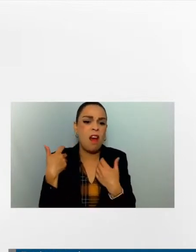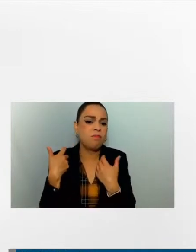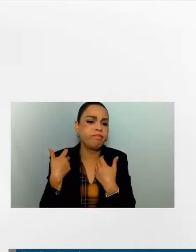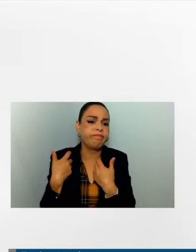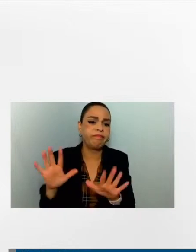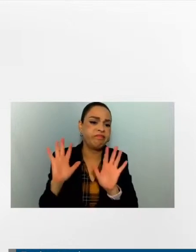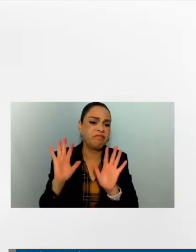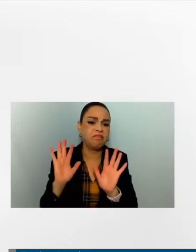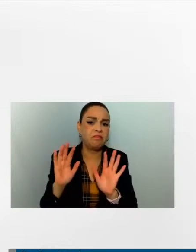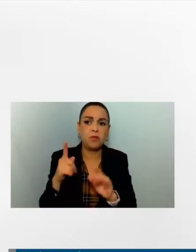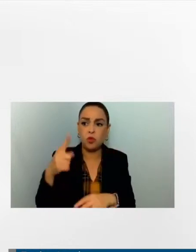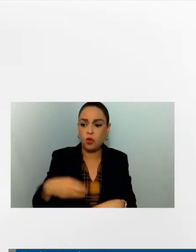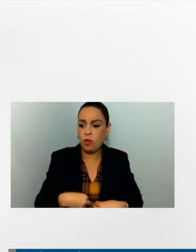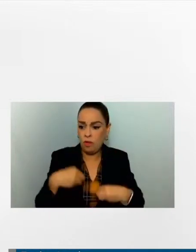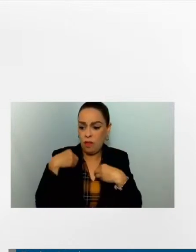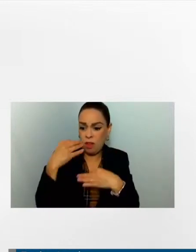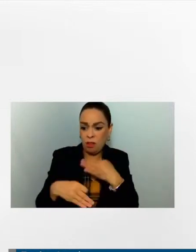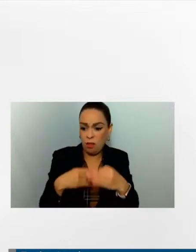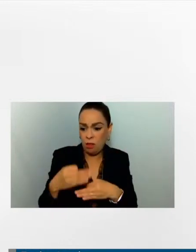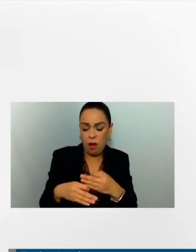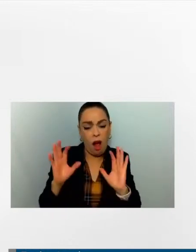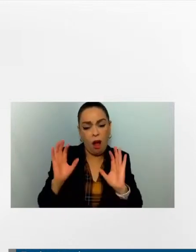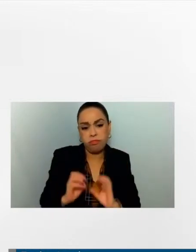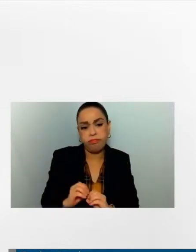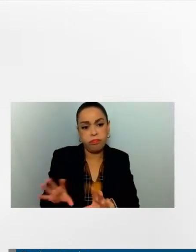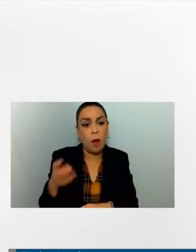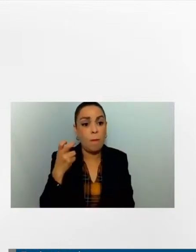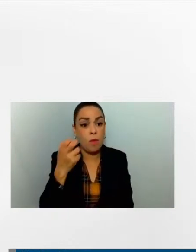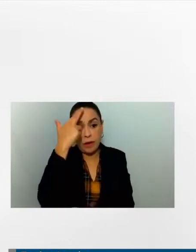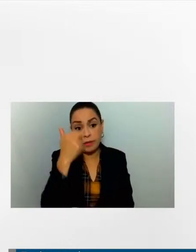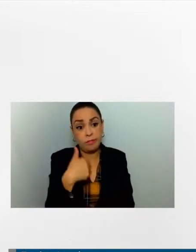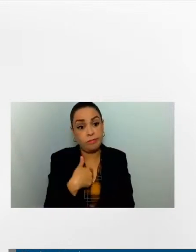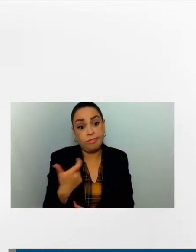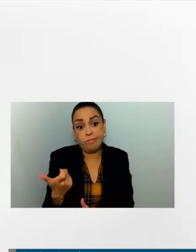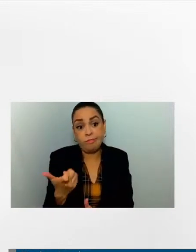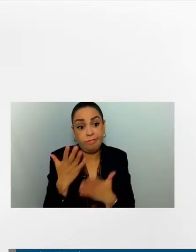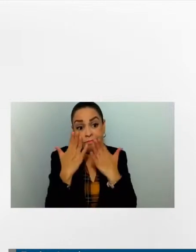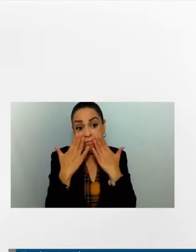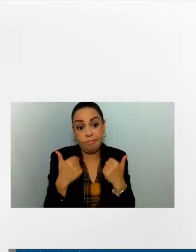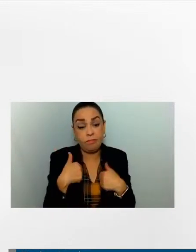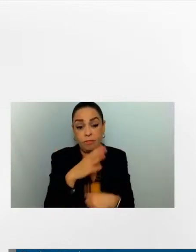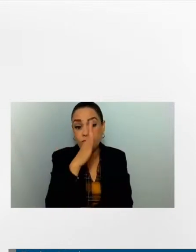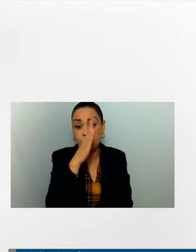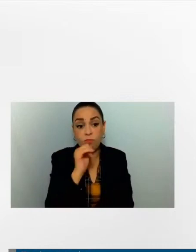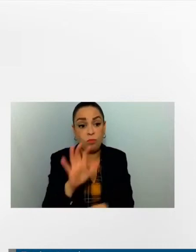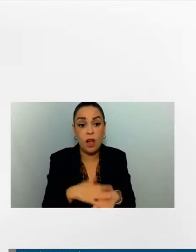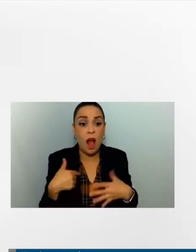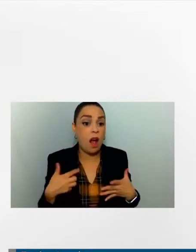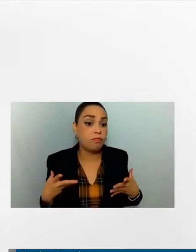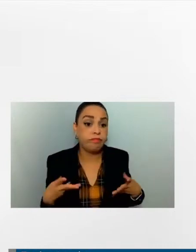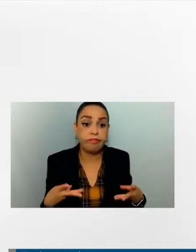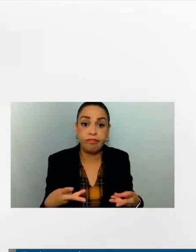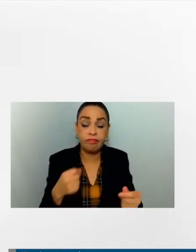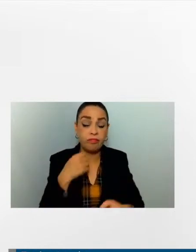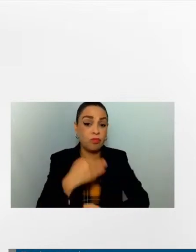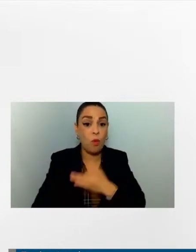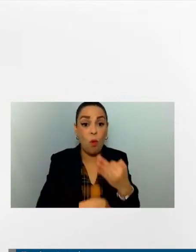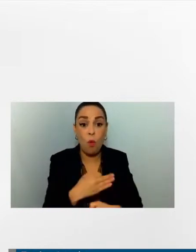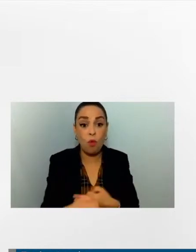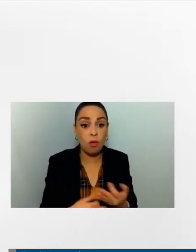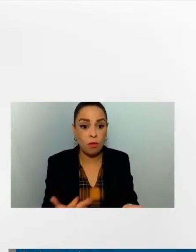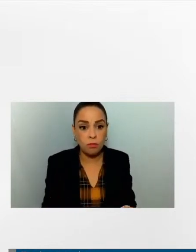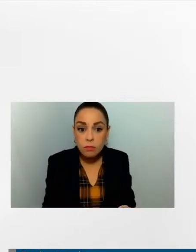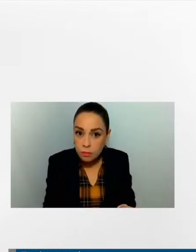y entonces es la razón por la que no puede solventar ahora, y ahora tiene necesidad, y eso se